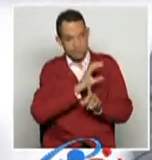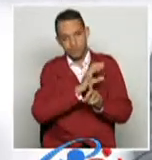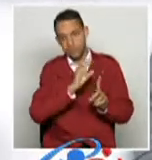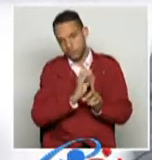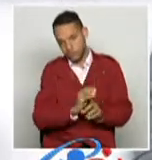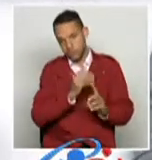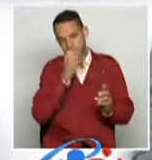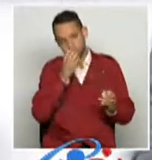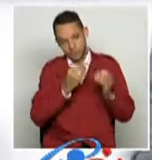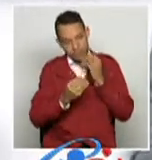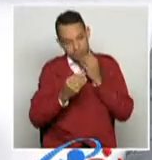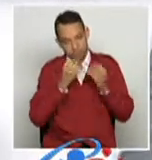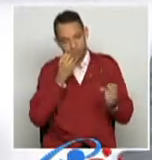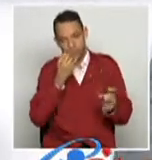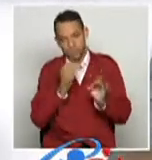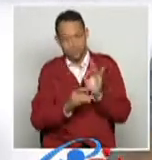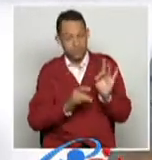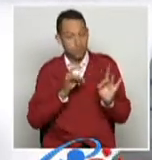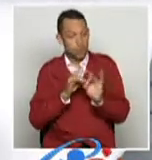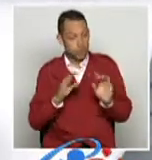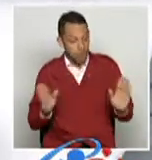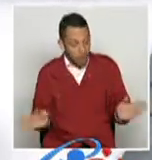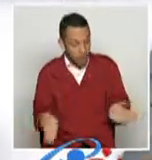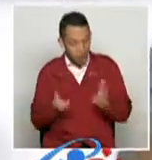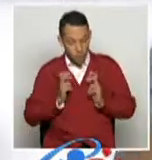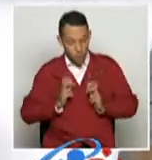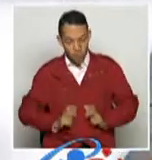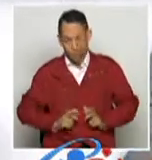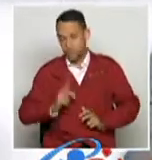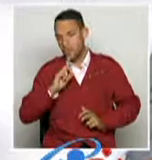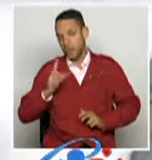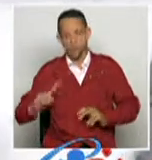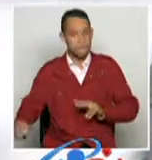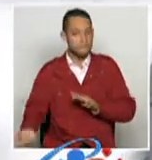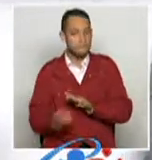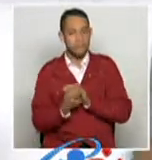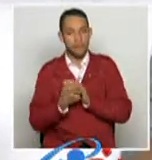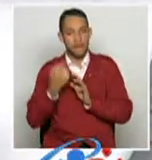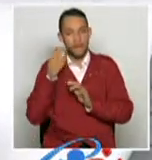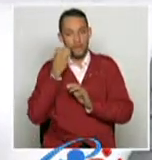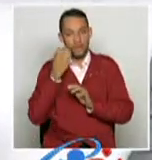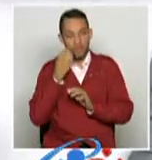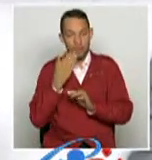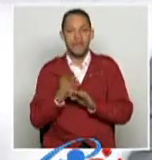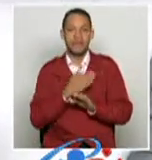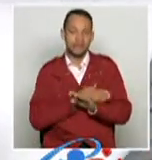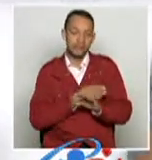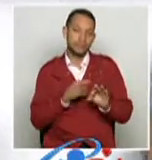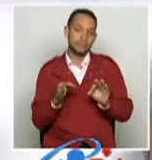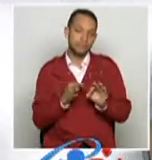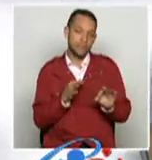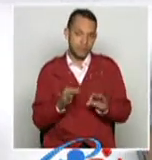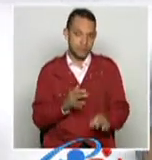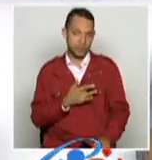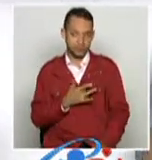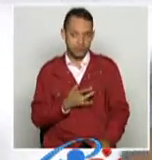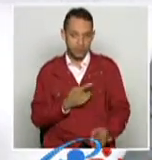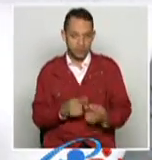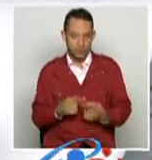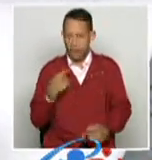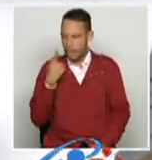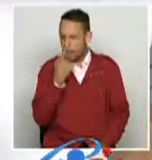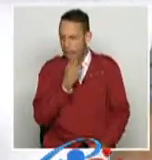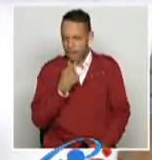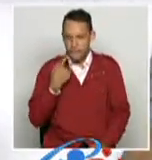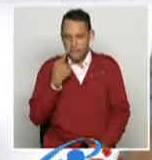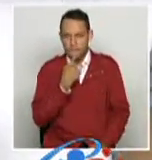pero esto no es así tan folclórico que de un momento a otro me dio. Por eso la ayurveda enseña qué síntomas, ¿sí ve? Empieza con la boca